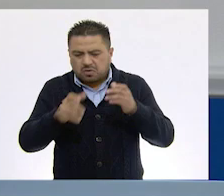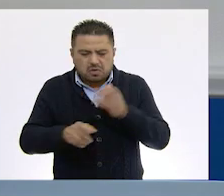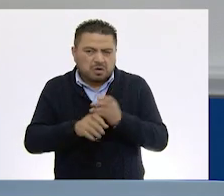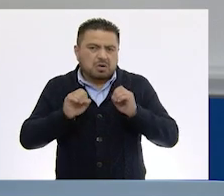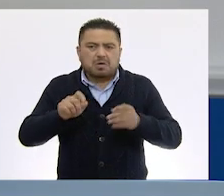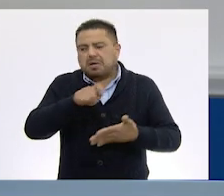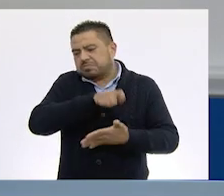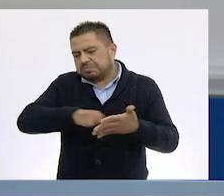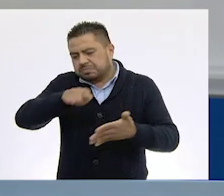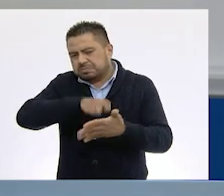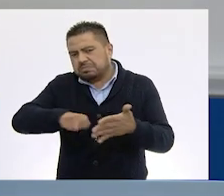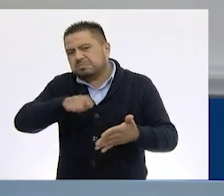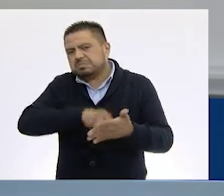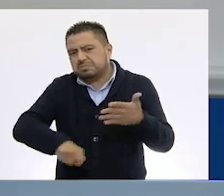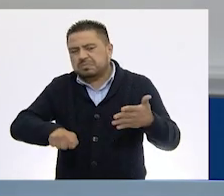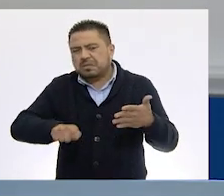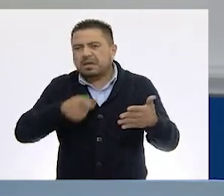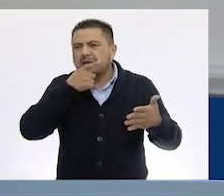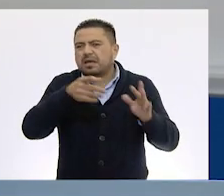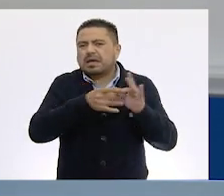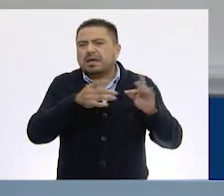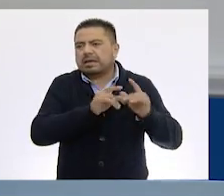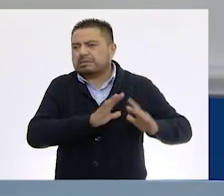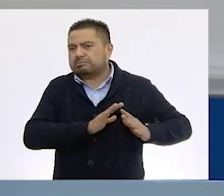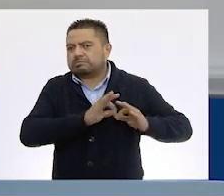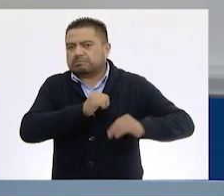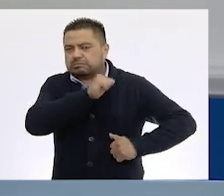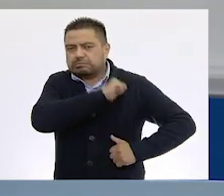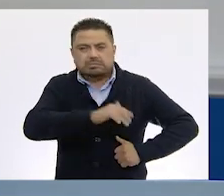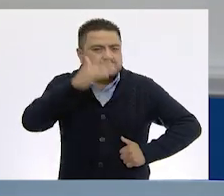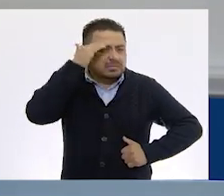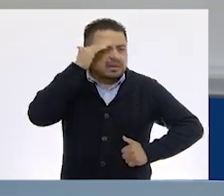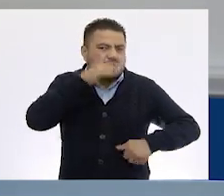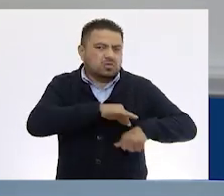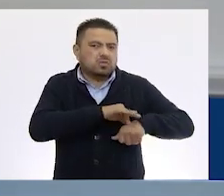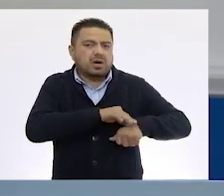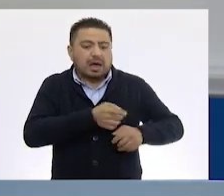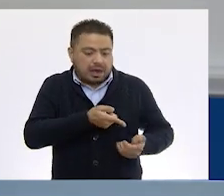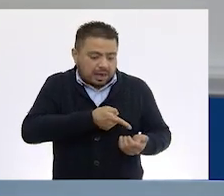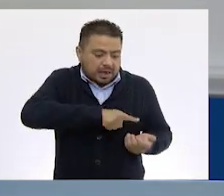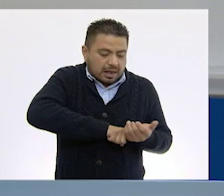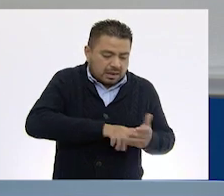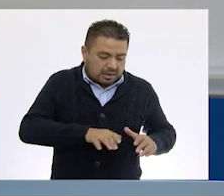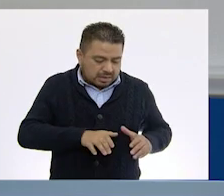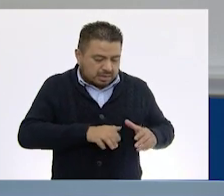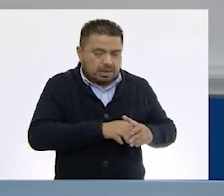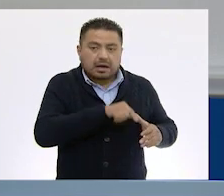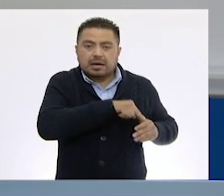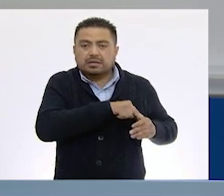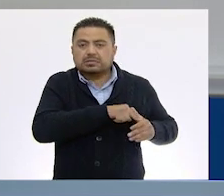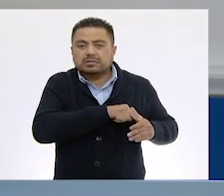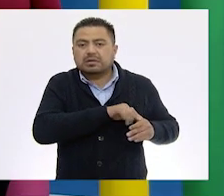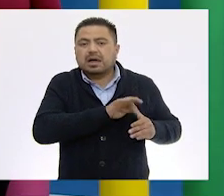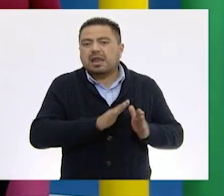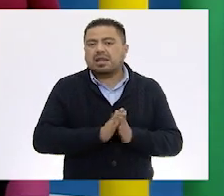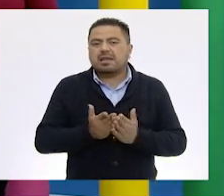o escritos, es decir, las fuentes primarias que hay dentro de nuestra fuente secundaria, ¿no es